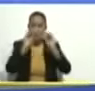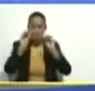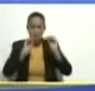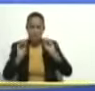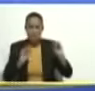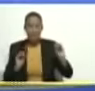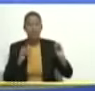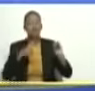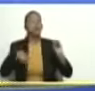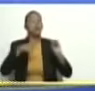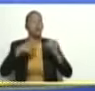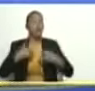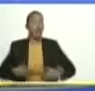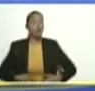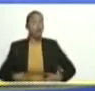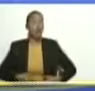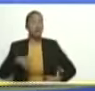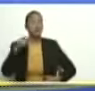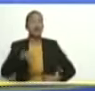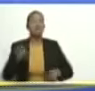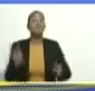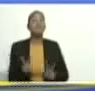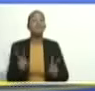la victoria de este año será